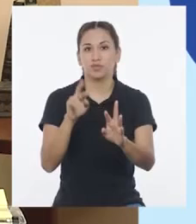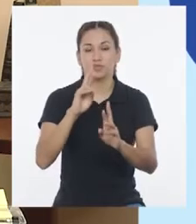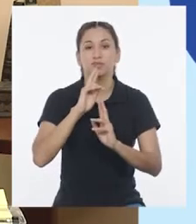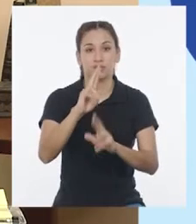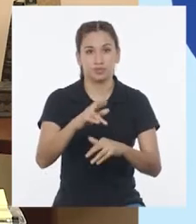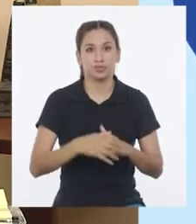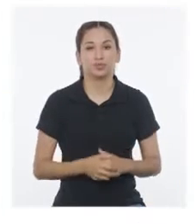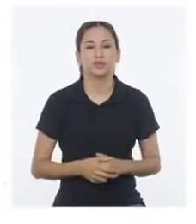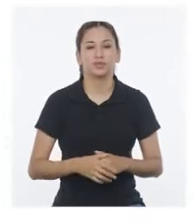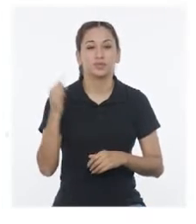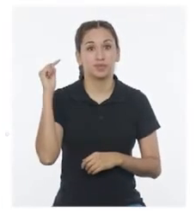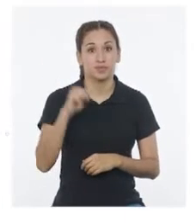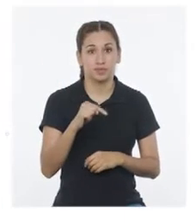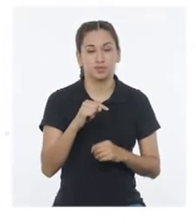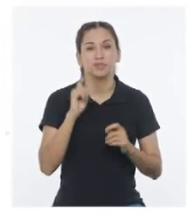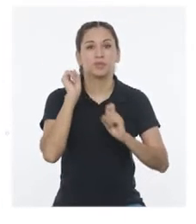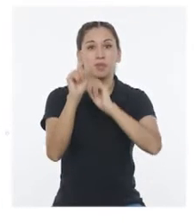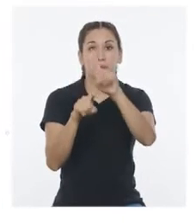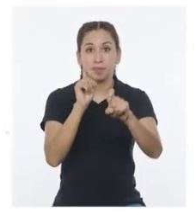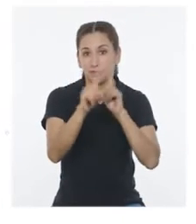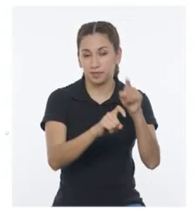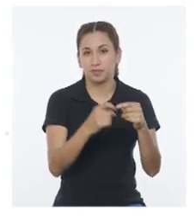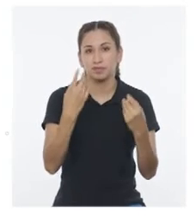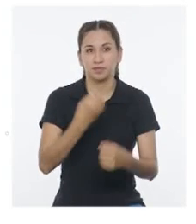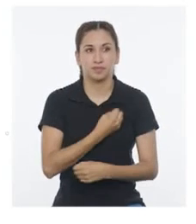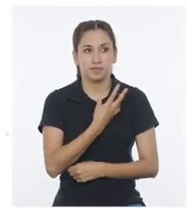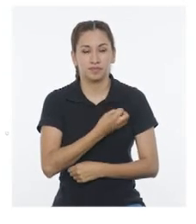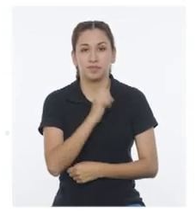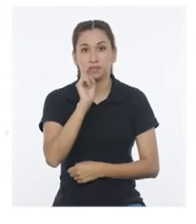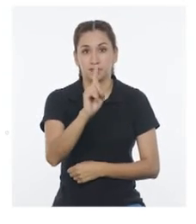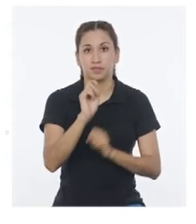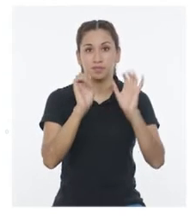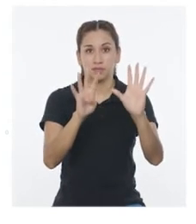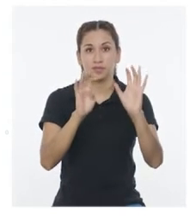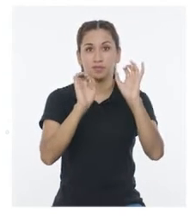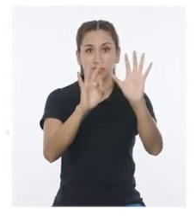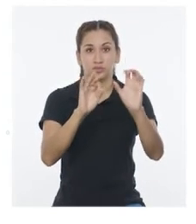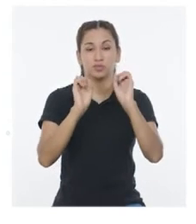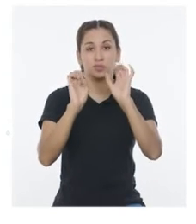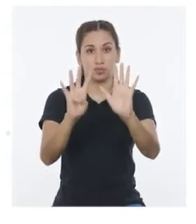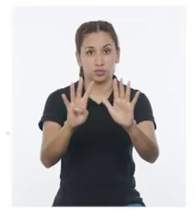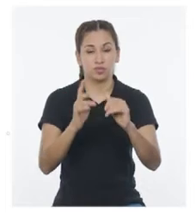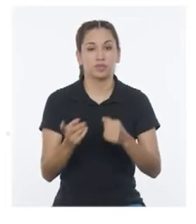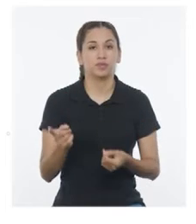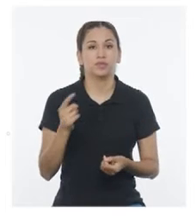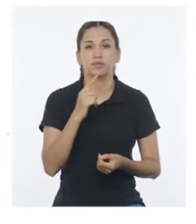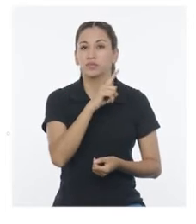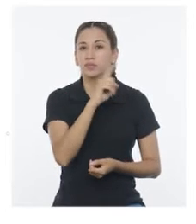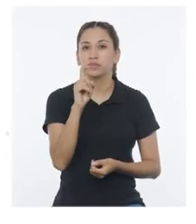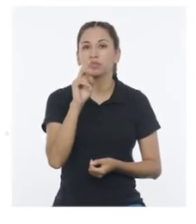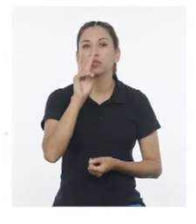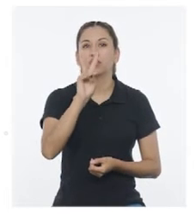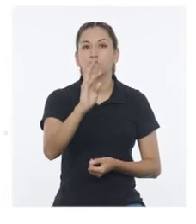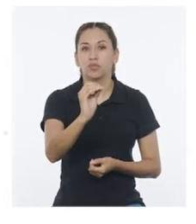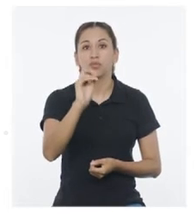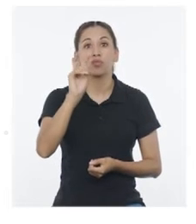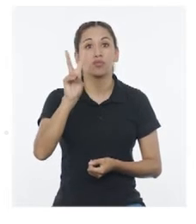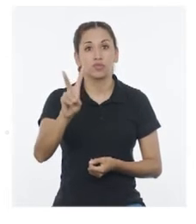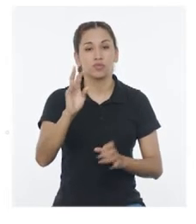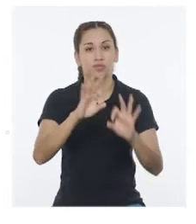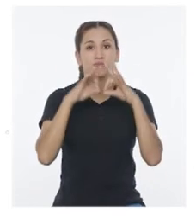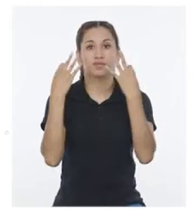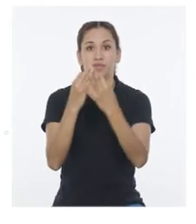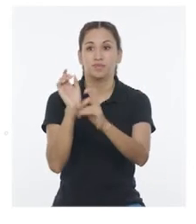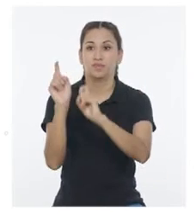en las siguientes respuestas. Esta fue la encuesta realizada en mayo de 1989 a 102